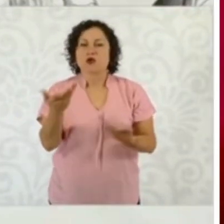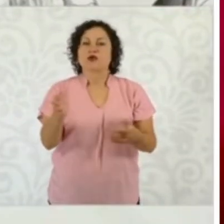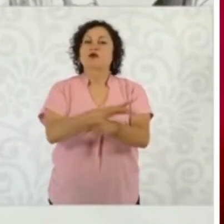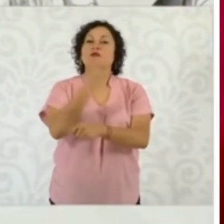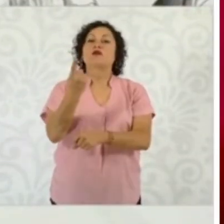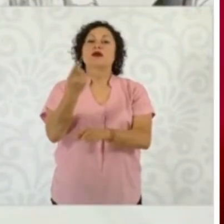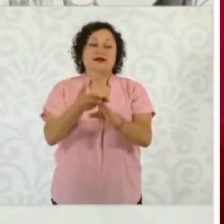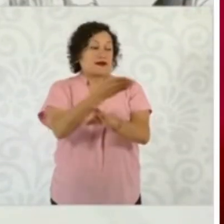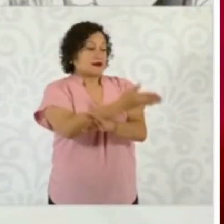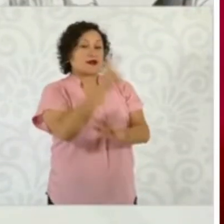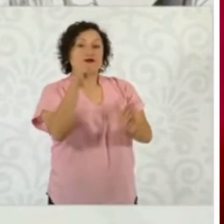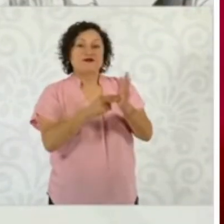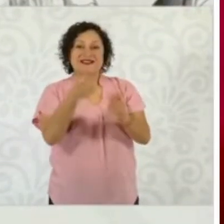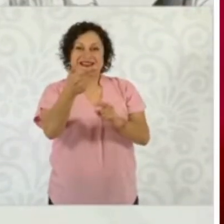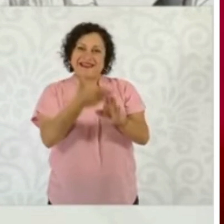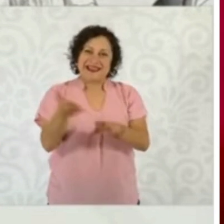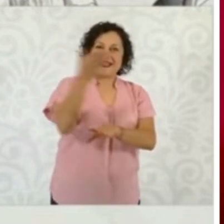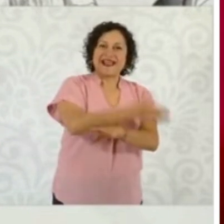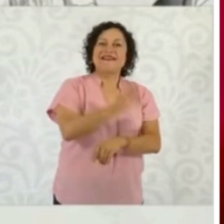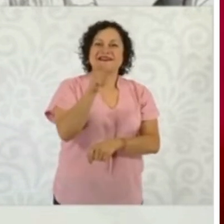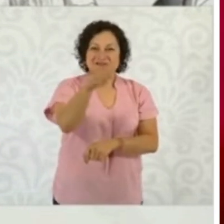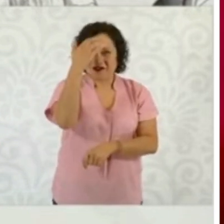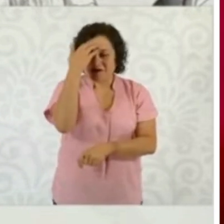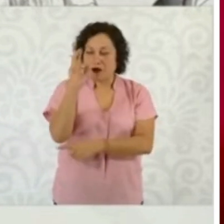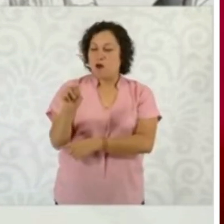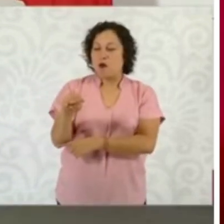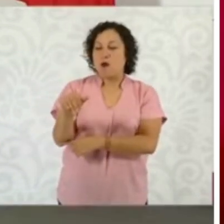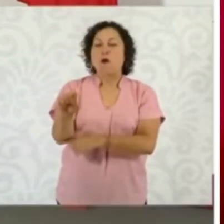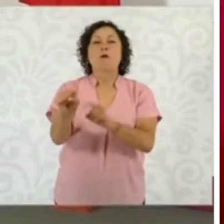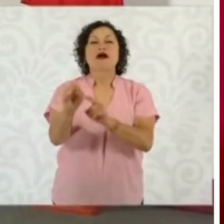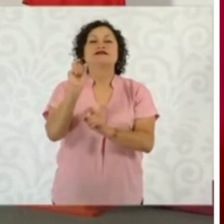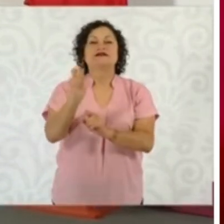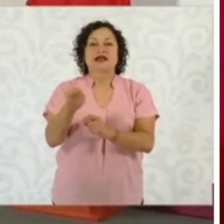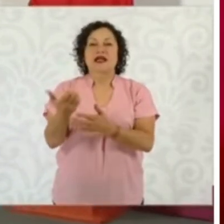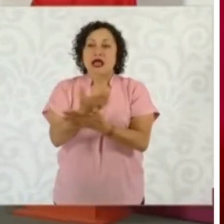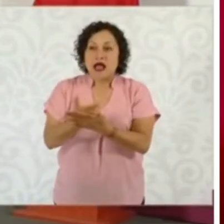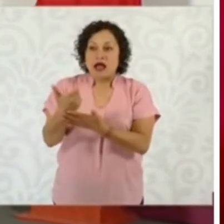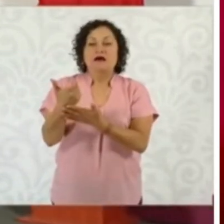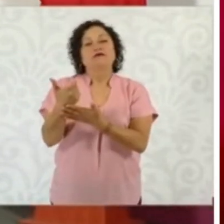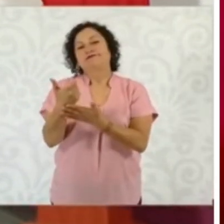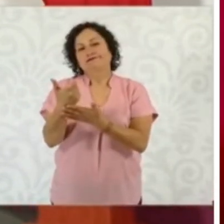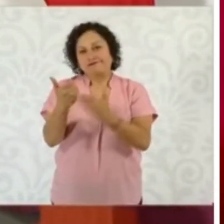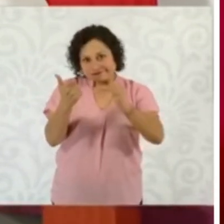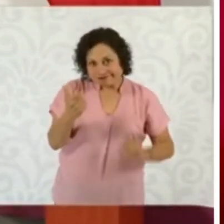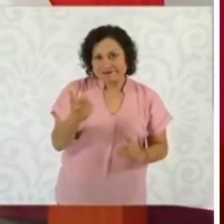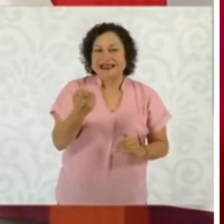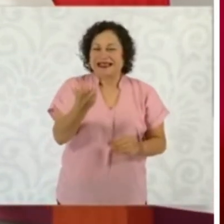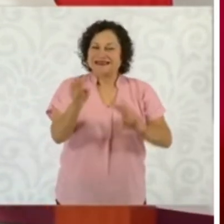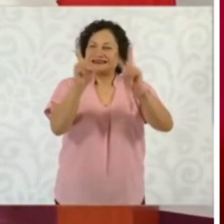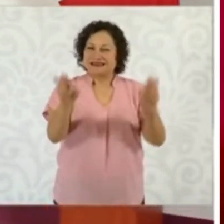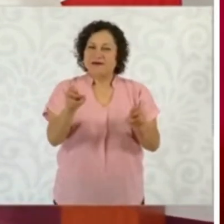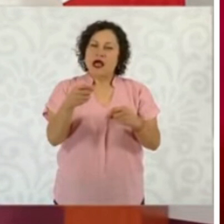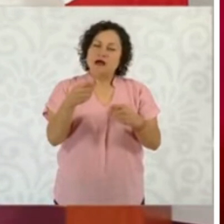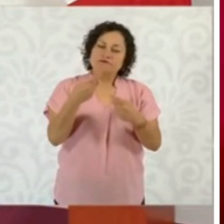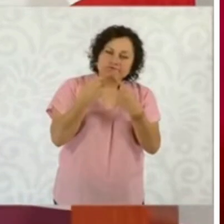famosas UMAS, que se relegaron frente al salario mínimo, que lo estamos revisando también. Entonces,